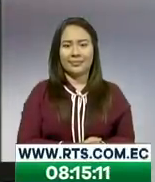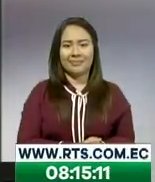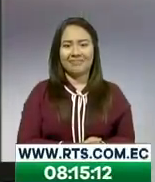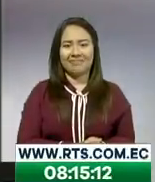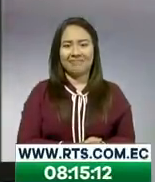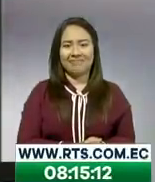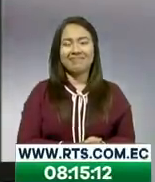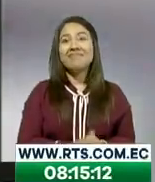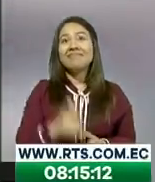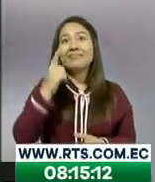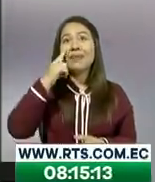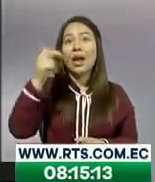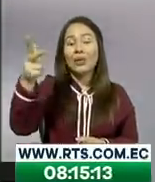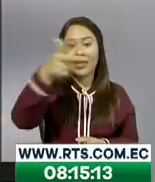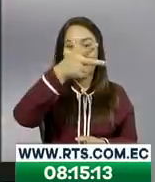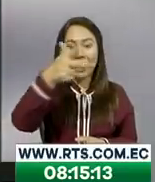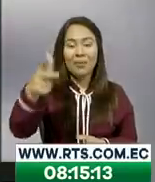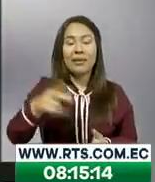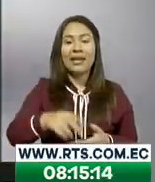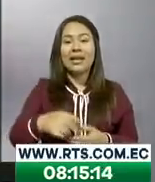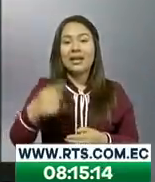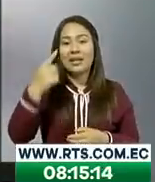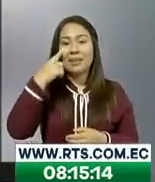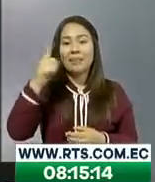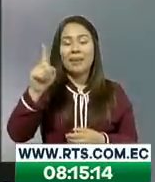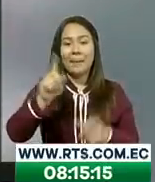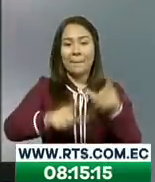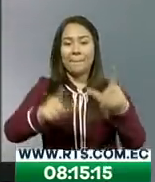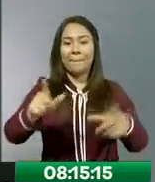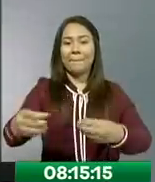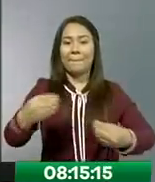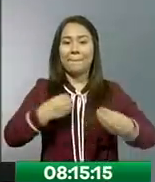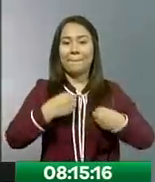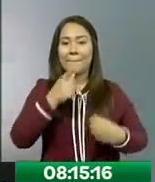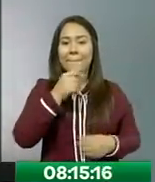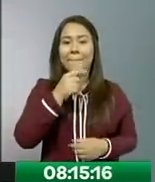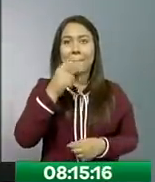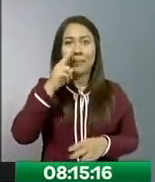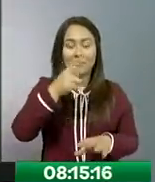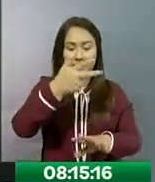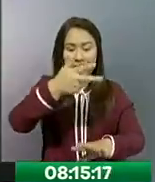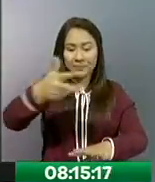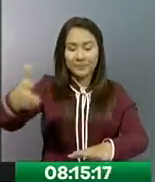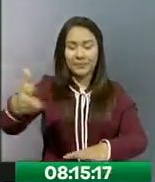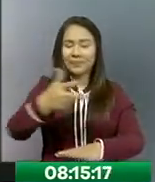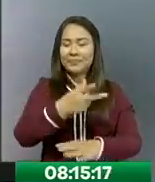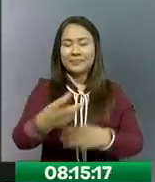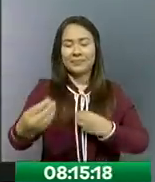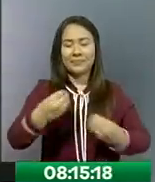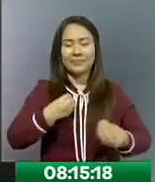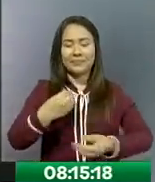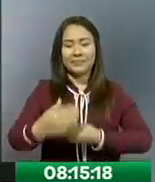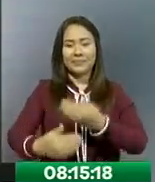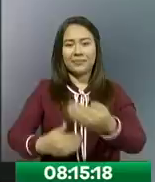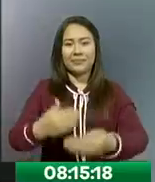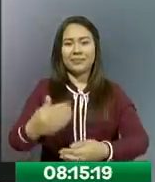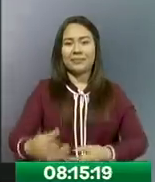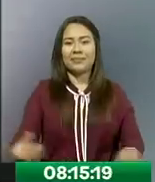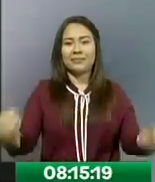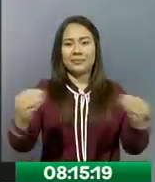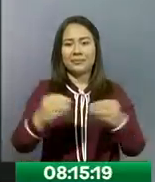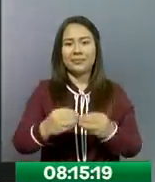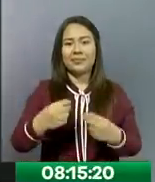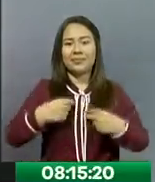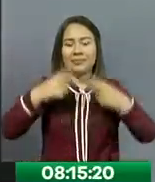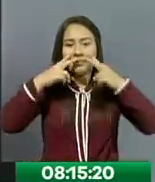Una cámara de seguridad en el sur de la ciudad de Guayaquil fue la encargada de captar el segundo a segundo de lo que ocurrió justamente en